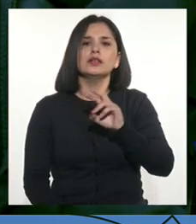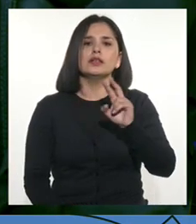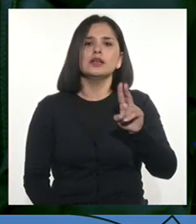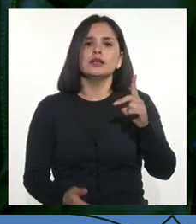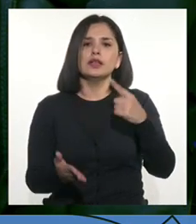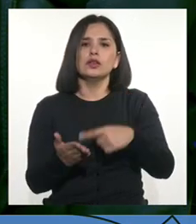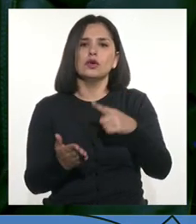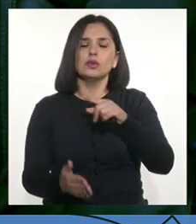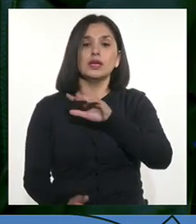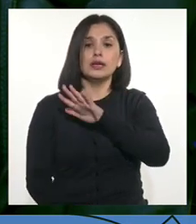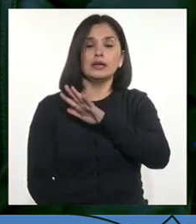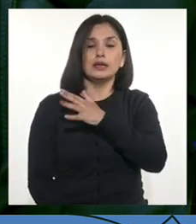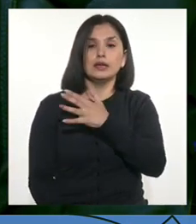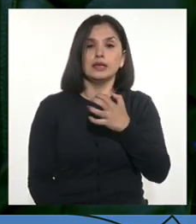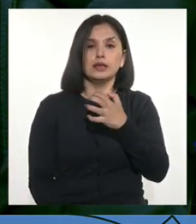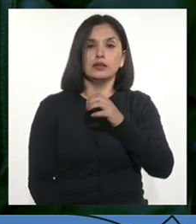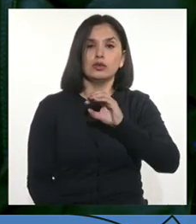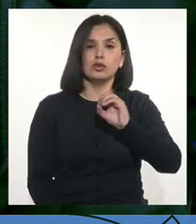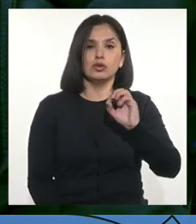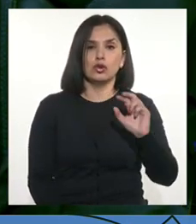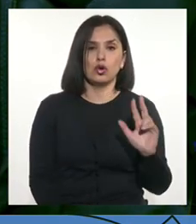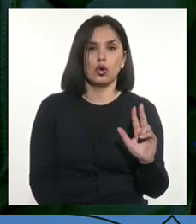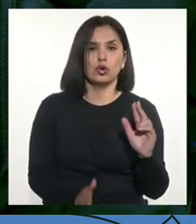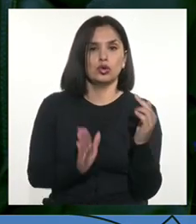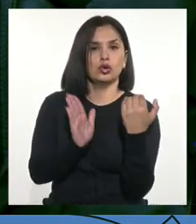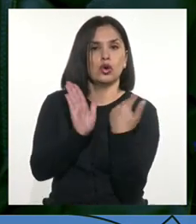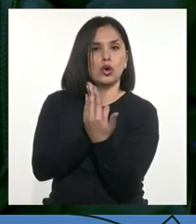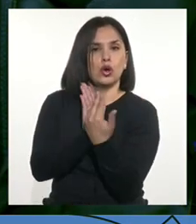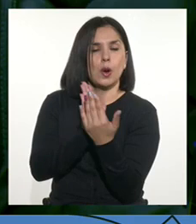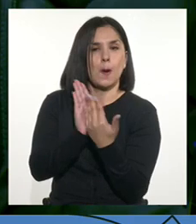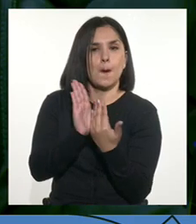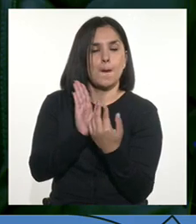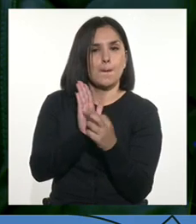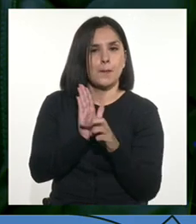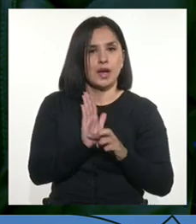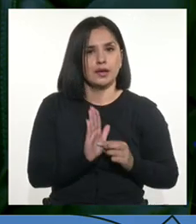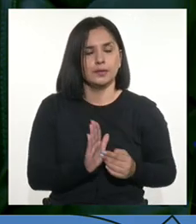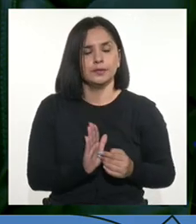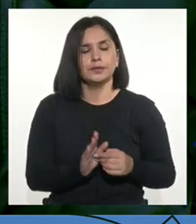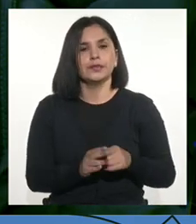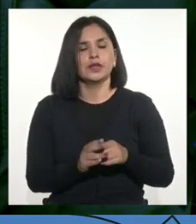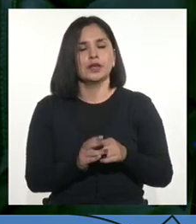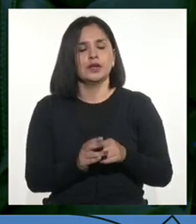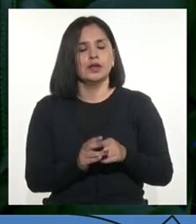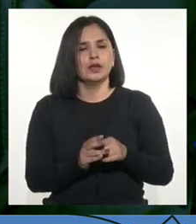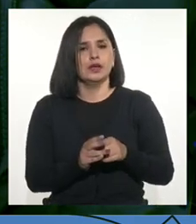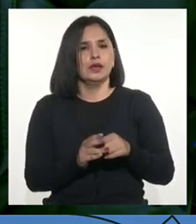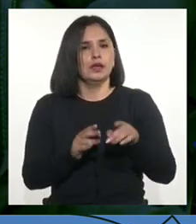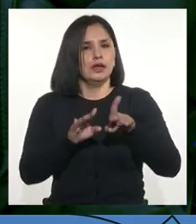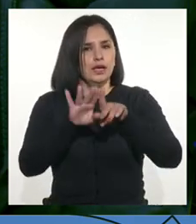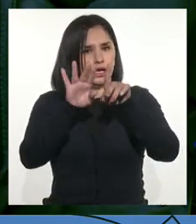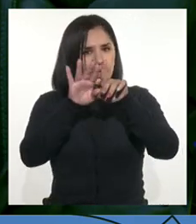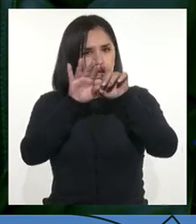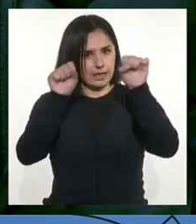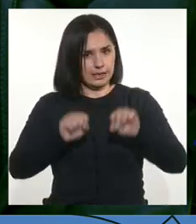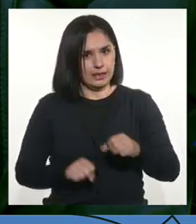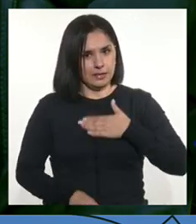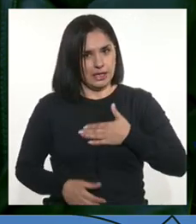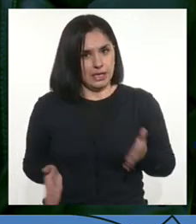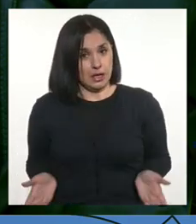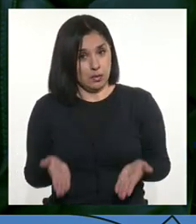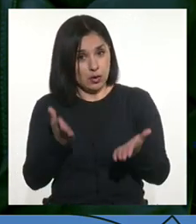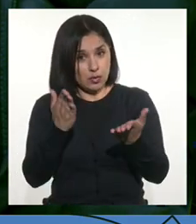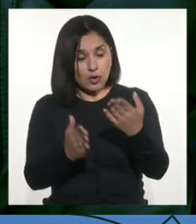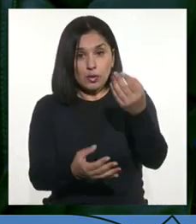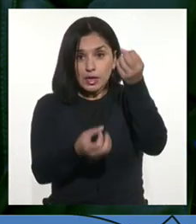mil 508 páginas dicho sistema tiene por objetivo promover el conocimiento